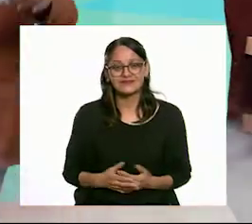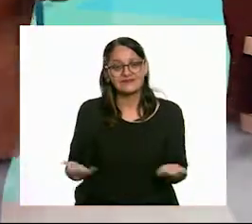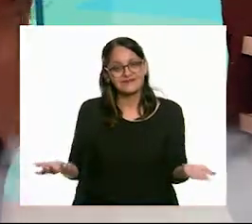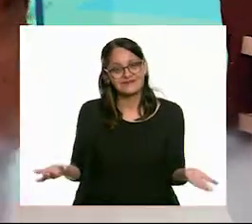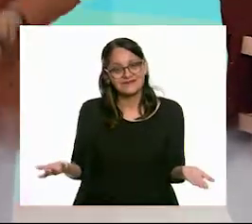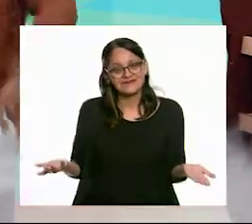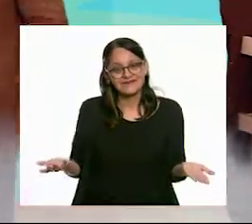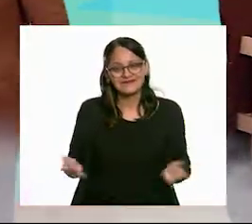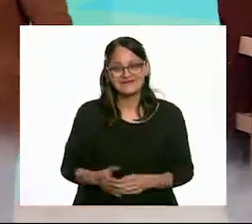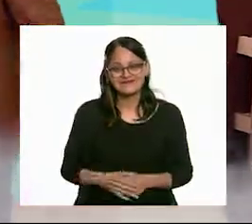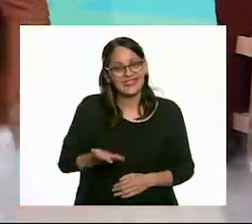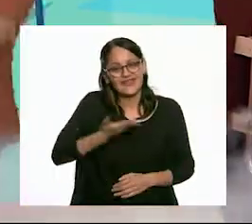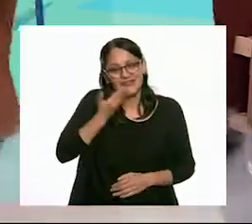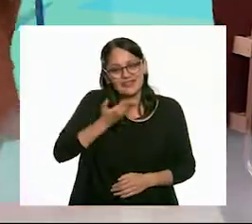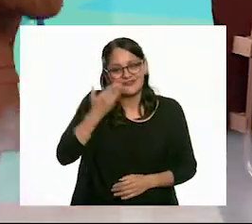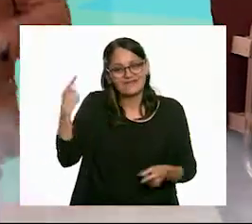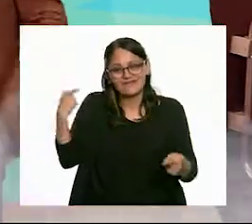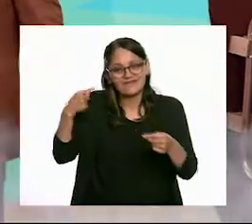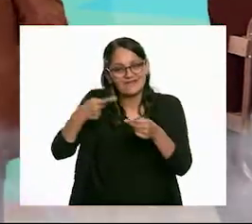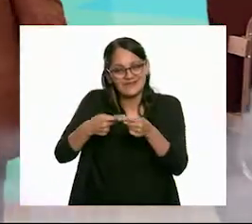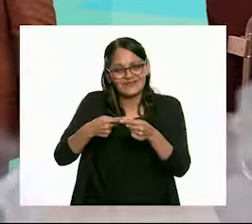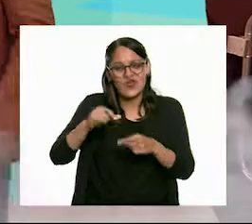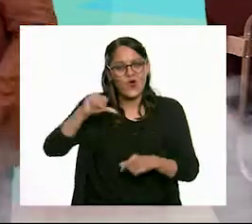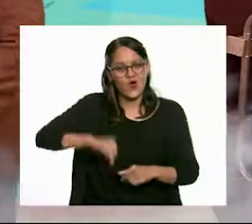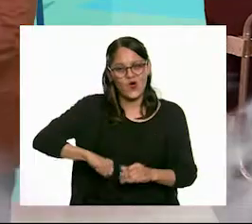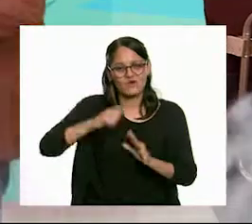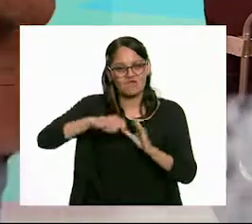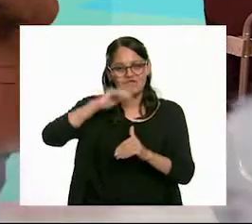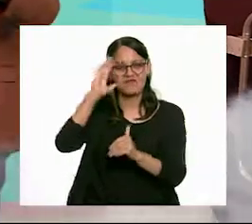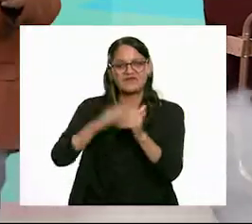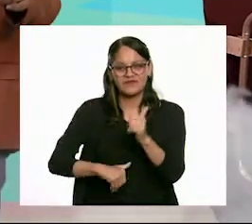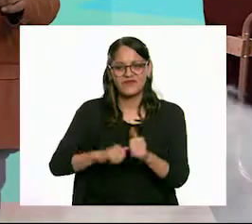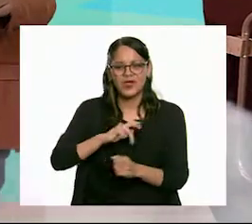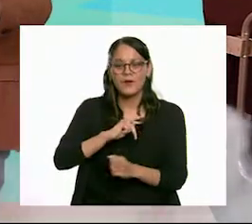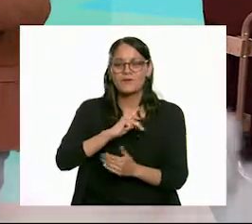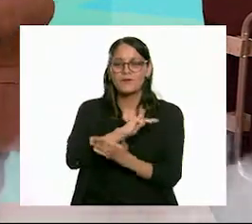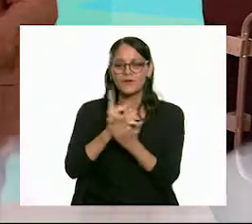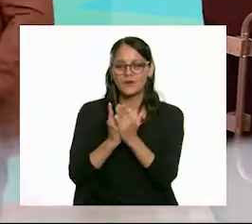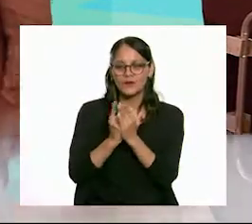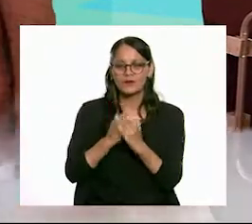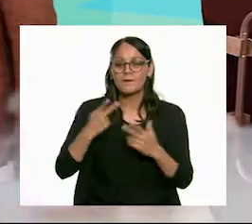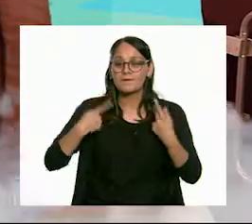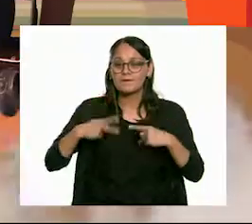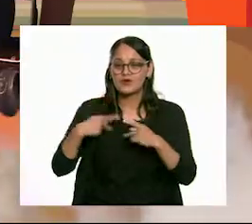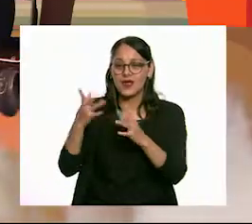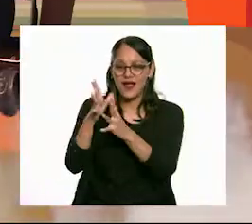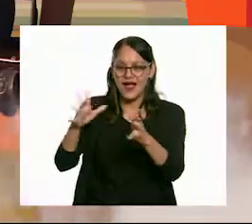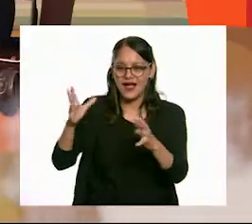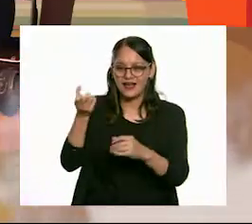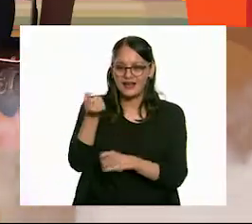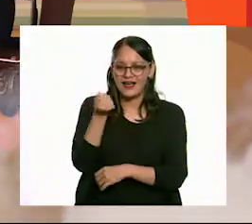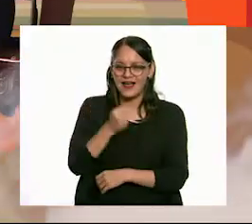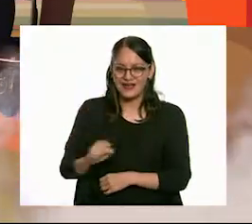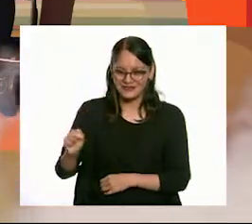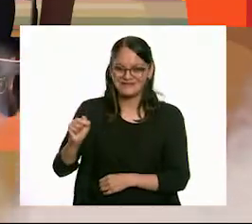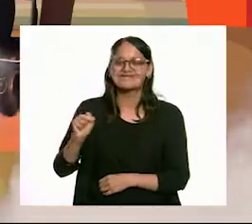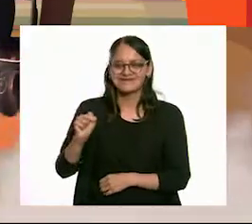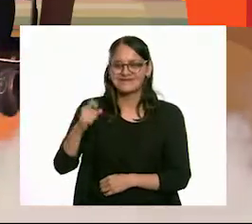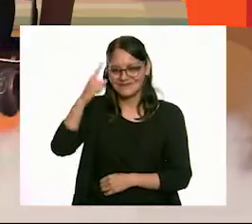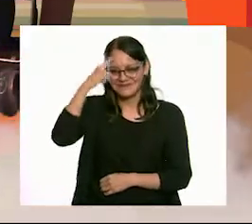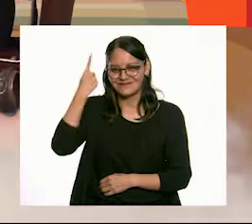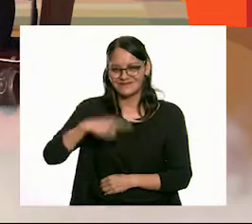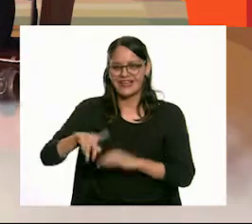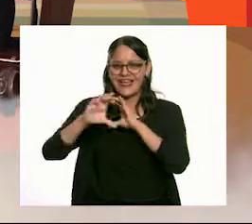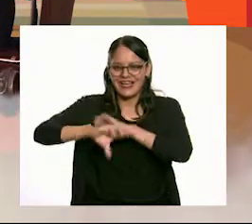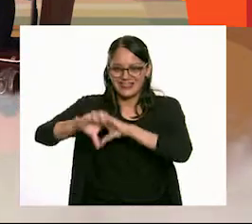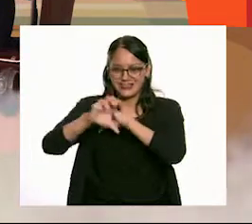Pues como ya es costumbre, esto ha sido todo por hoy en tu programa Grandes Compositores. Esperamos que hayas aprendido